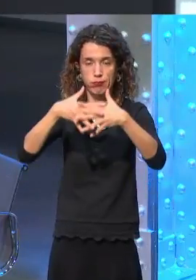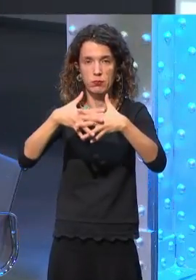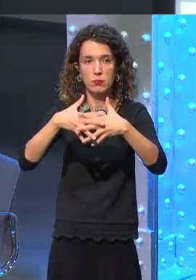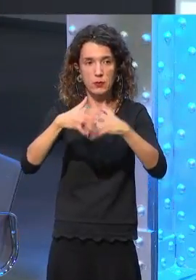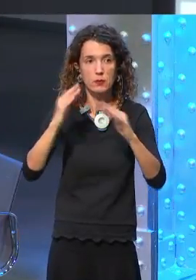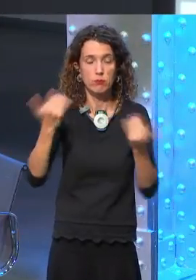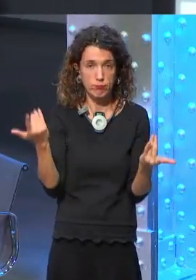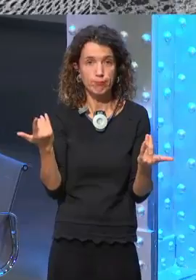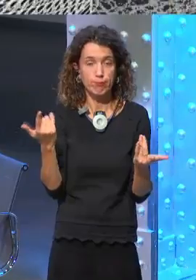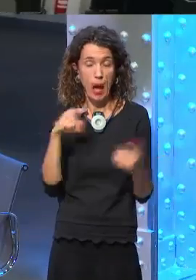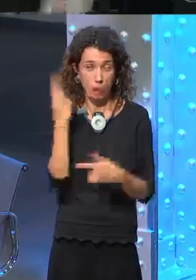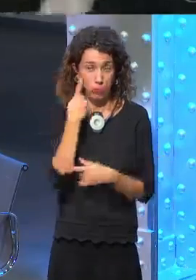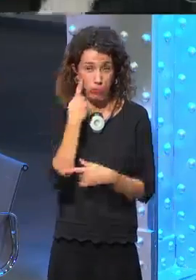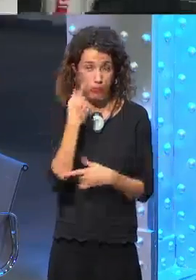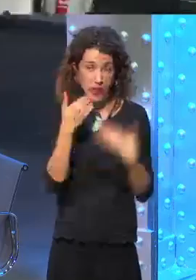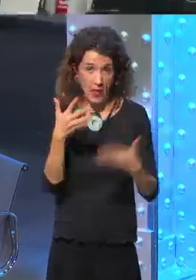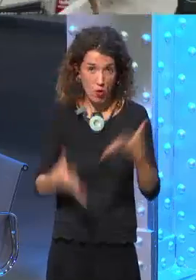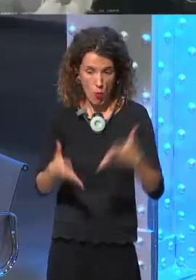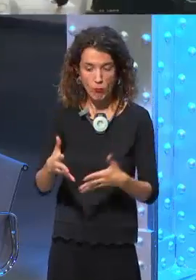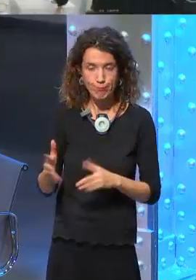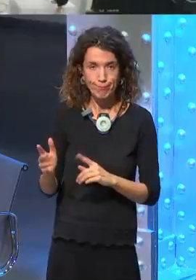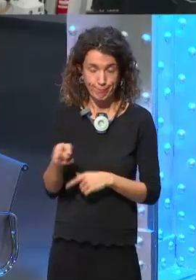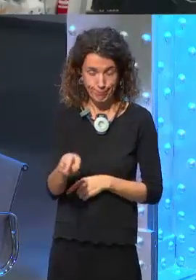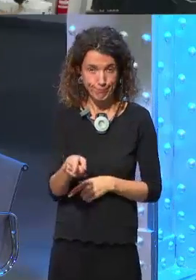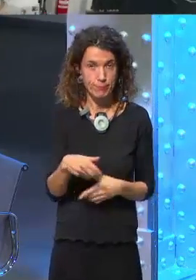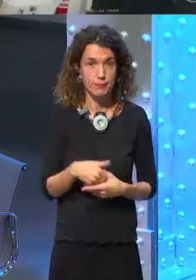que ha encontrado el robot.